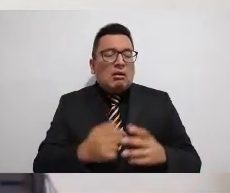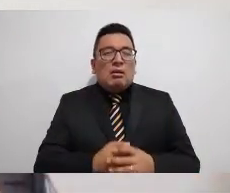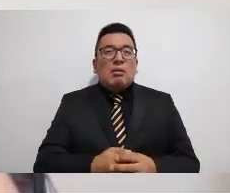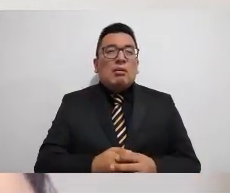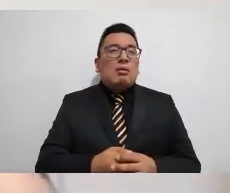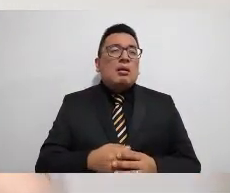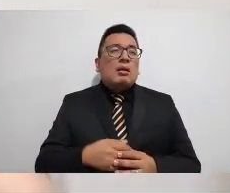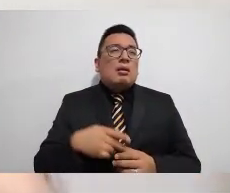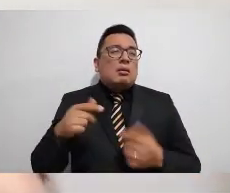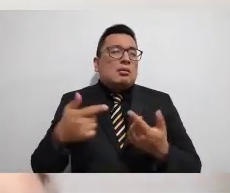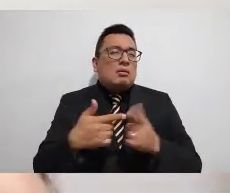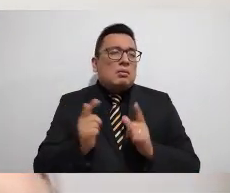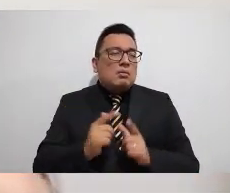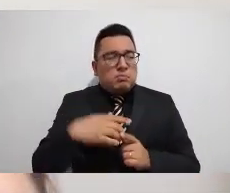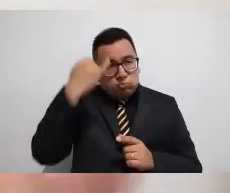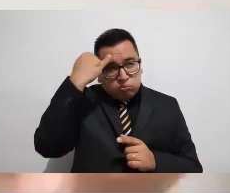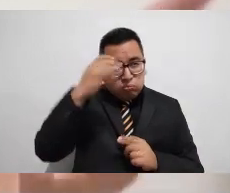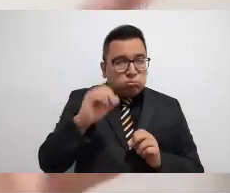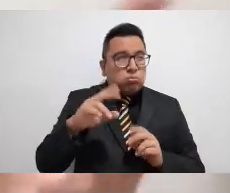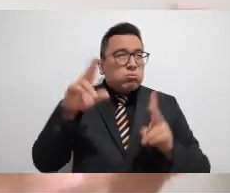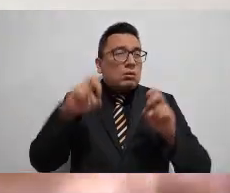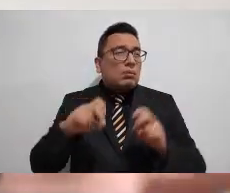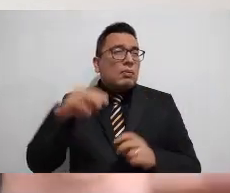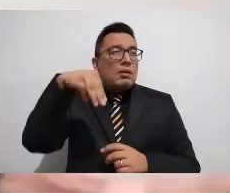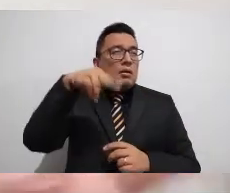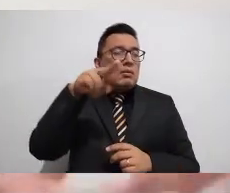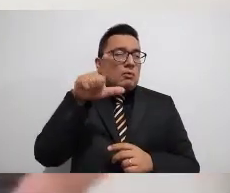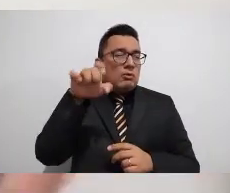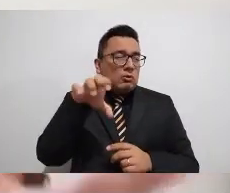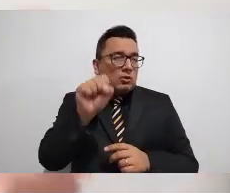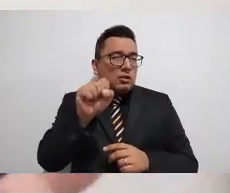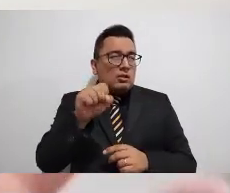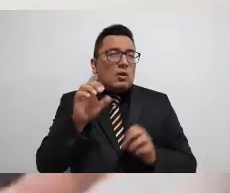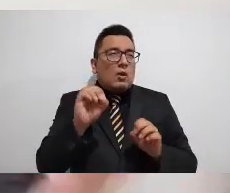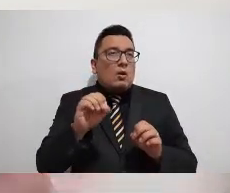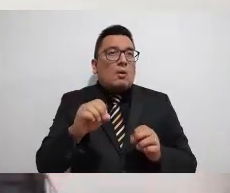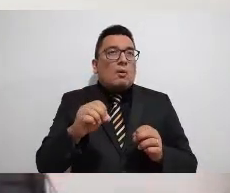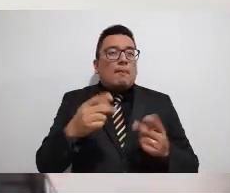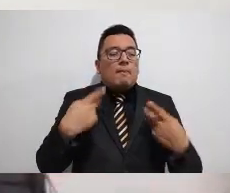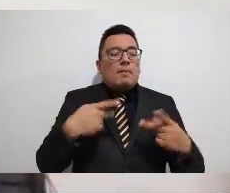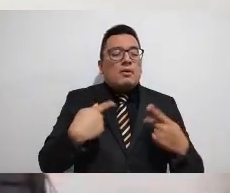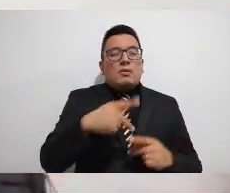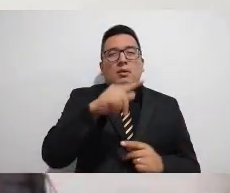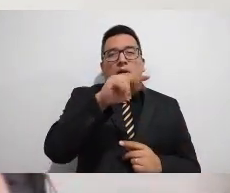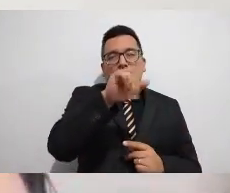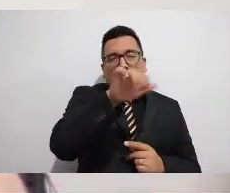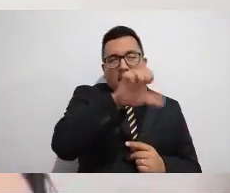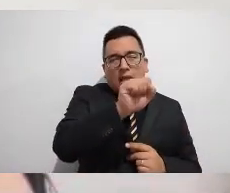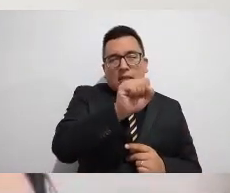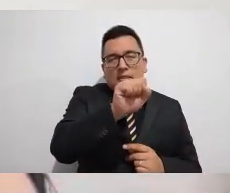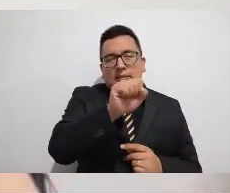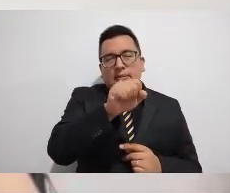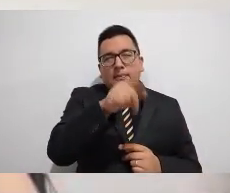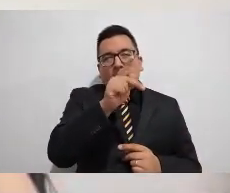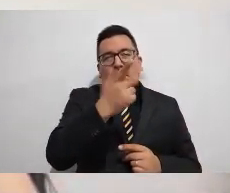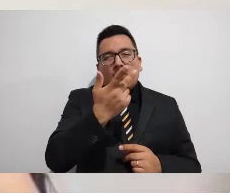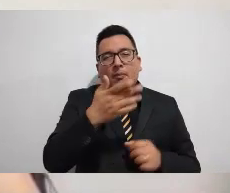musheidad, ¿no? Digamos, como las personas trans no blancas, ¿no? Creo